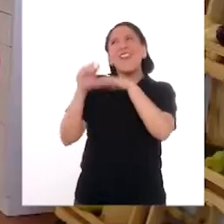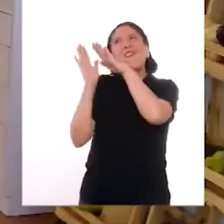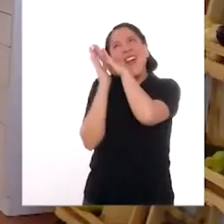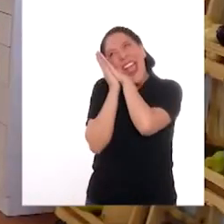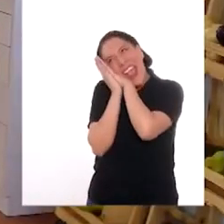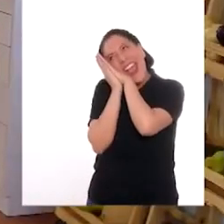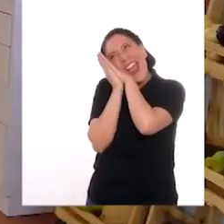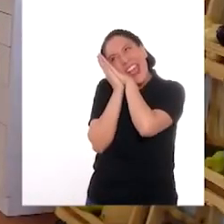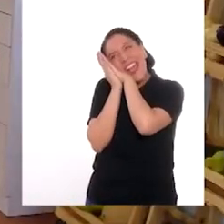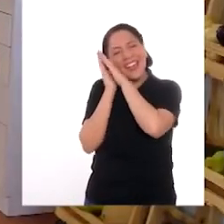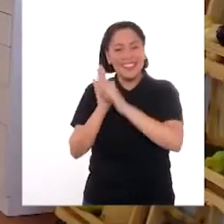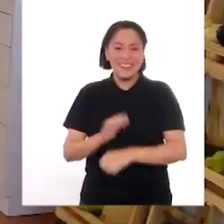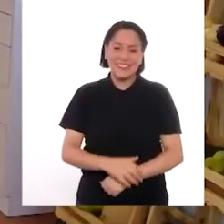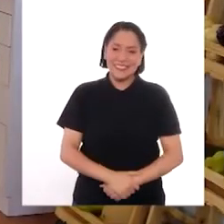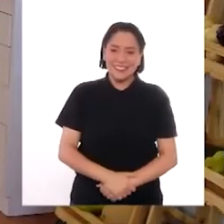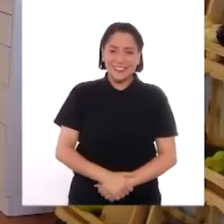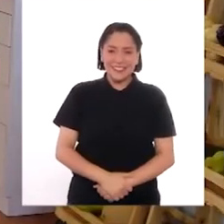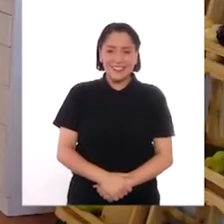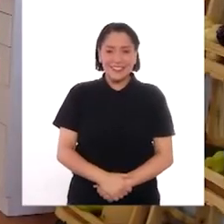hora de dormir!